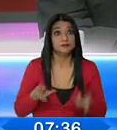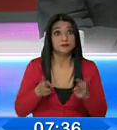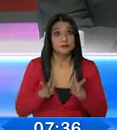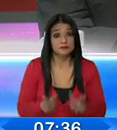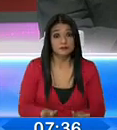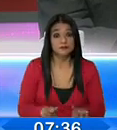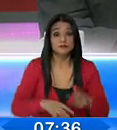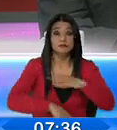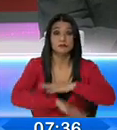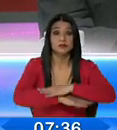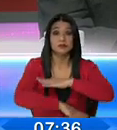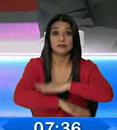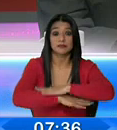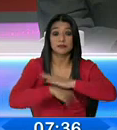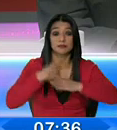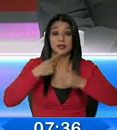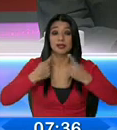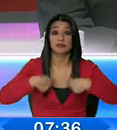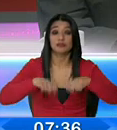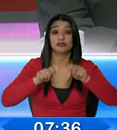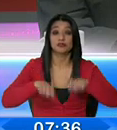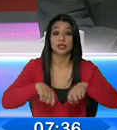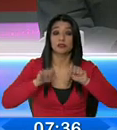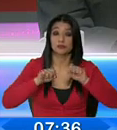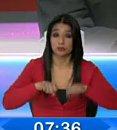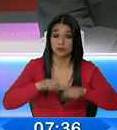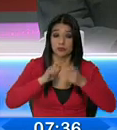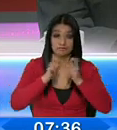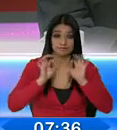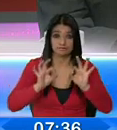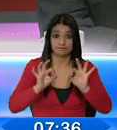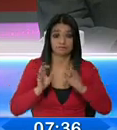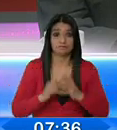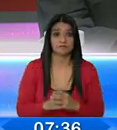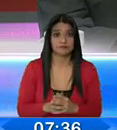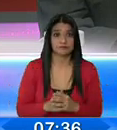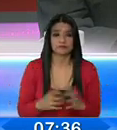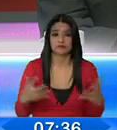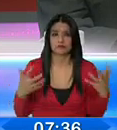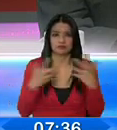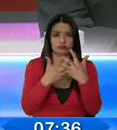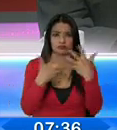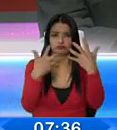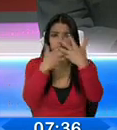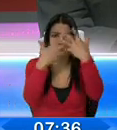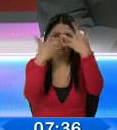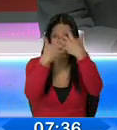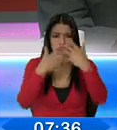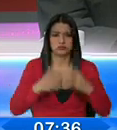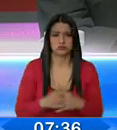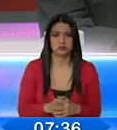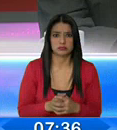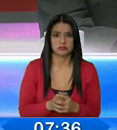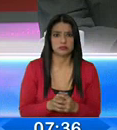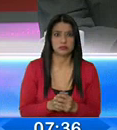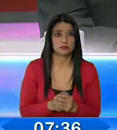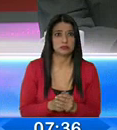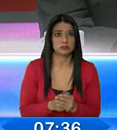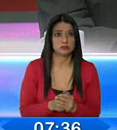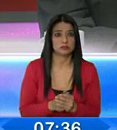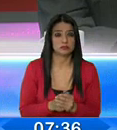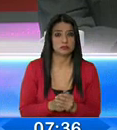las plataformas contractuales. Esto por un lado. Eso tiene que ir complementado con un elemento